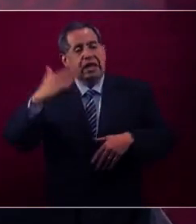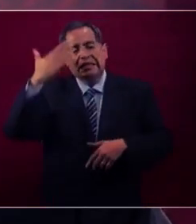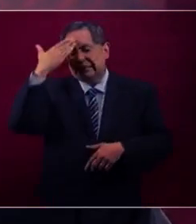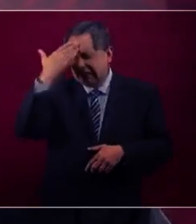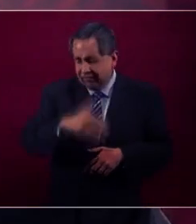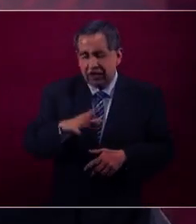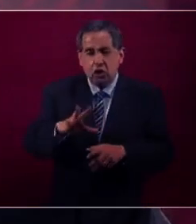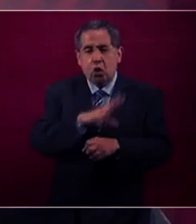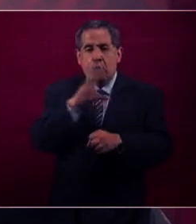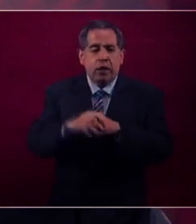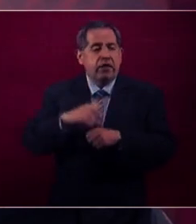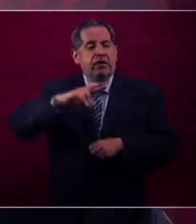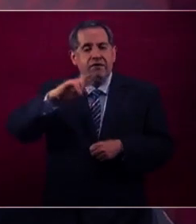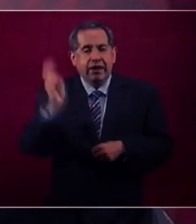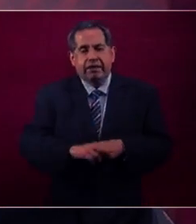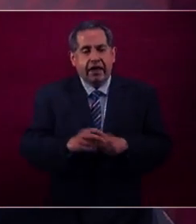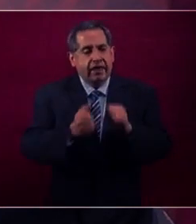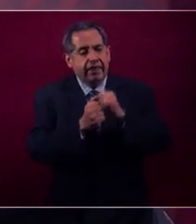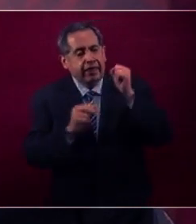verdad.